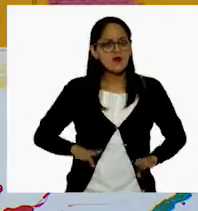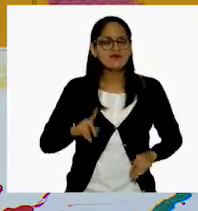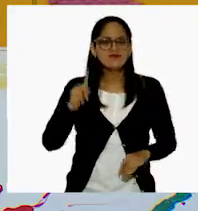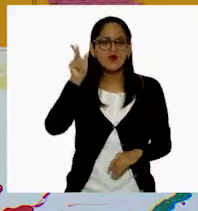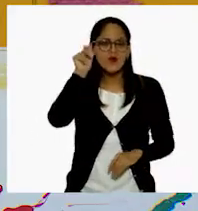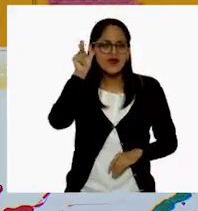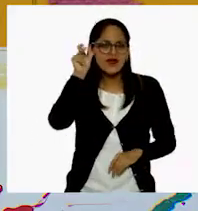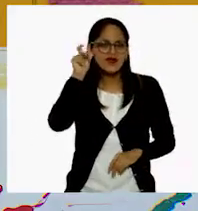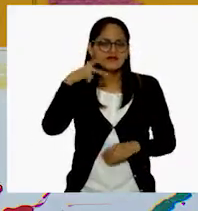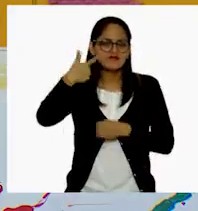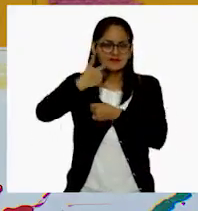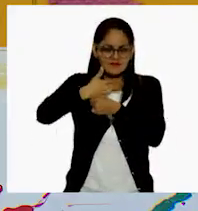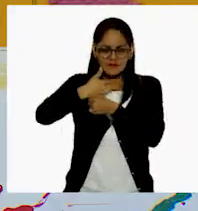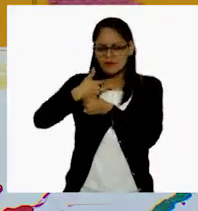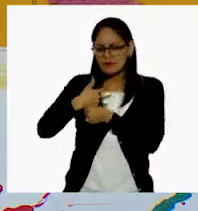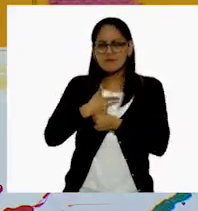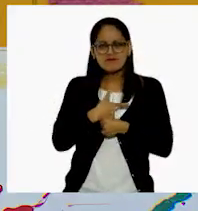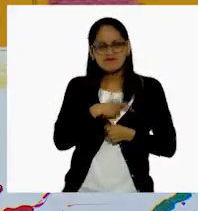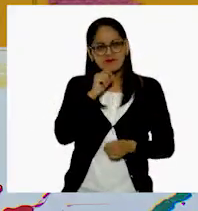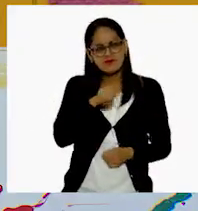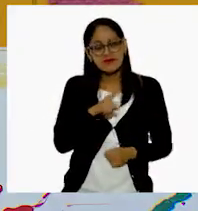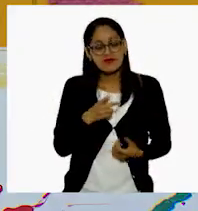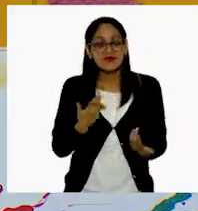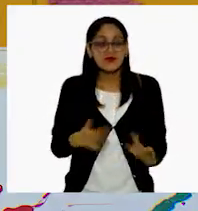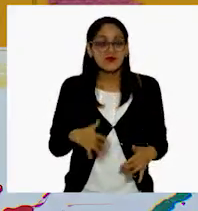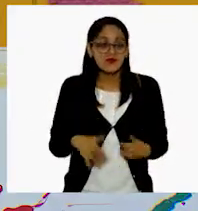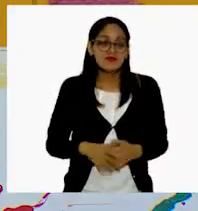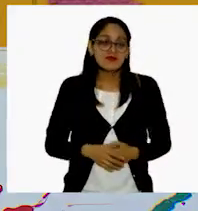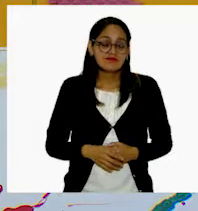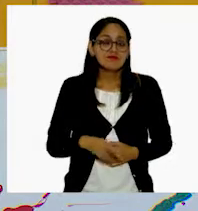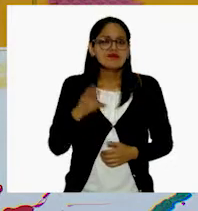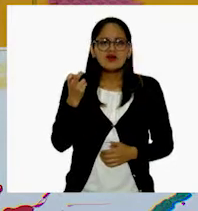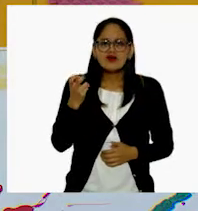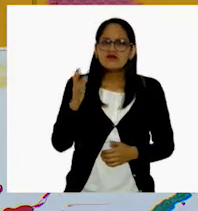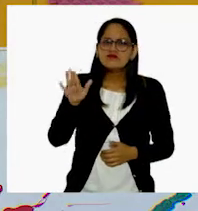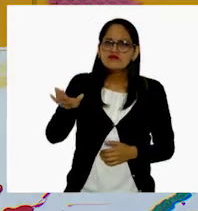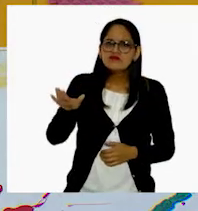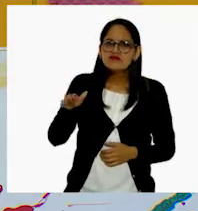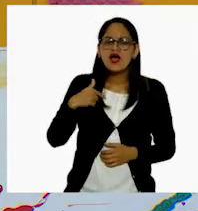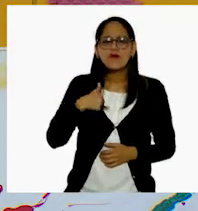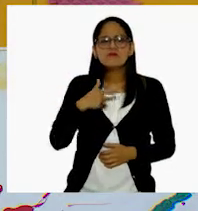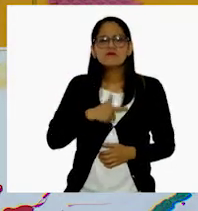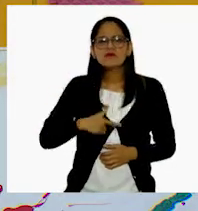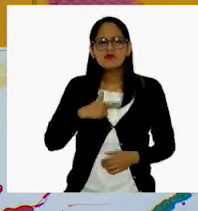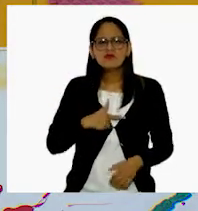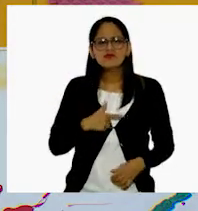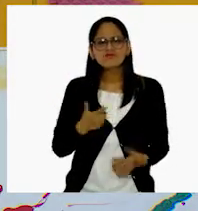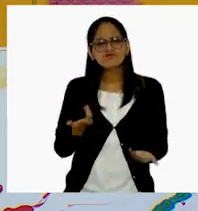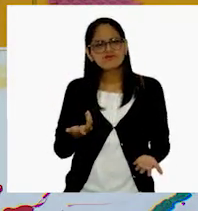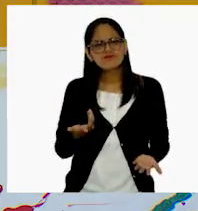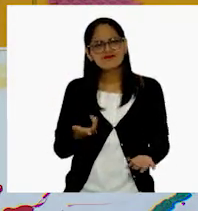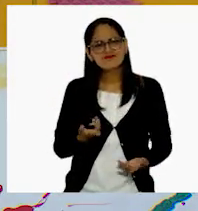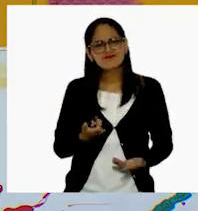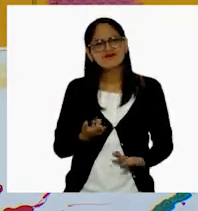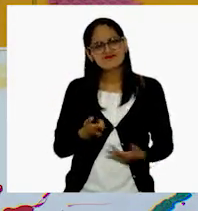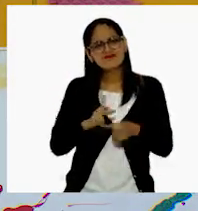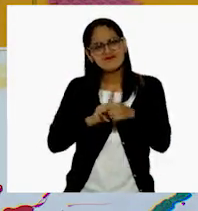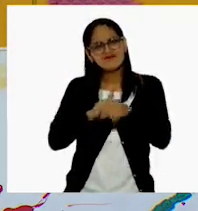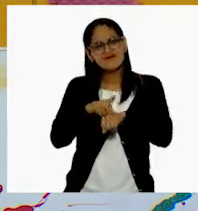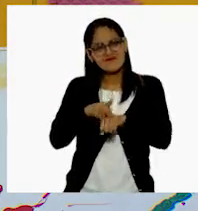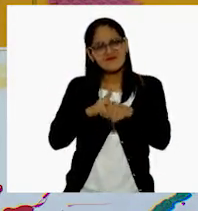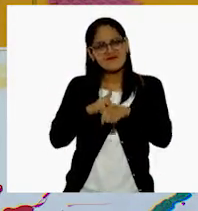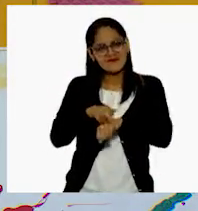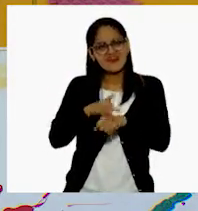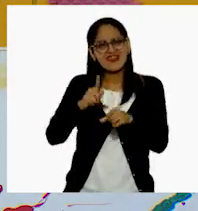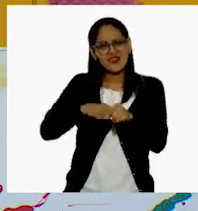Conejito aprecia de él mismo. Por cierto, a mí me encanta mi color de